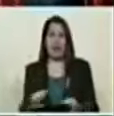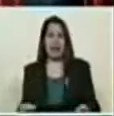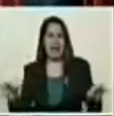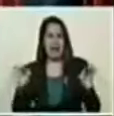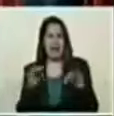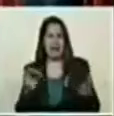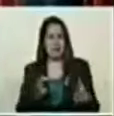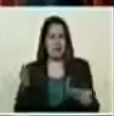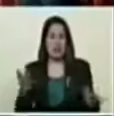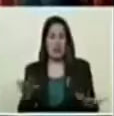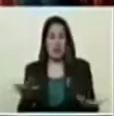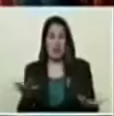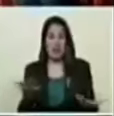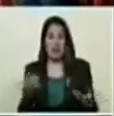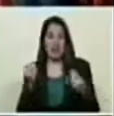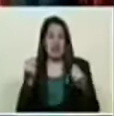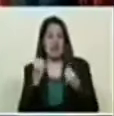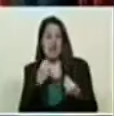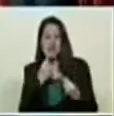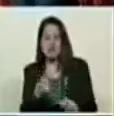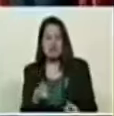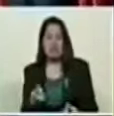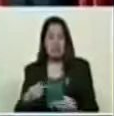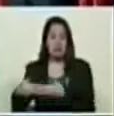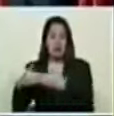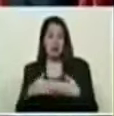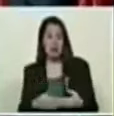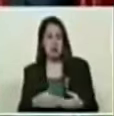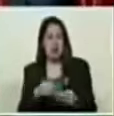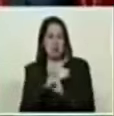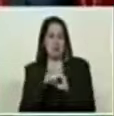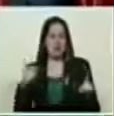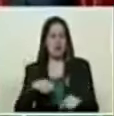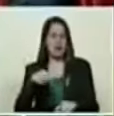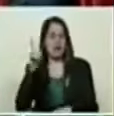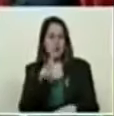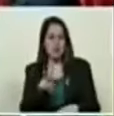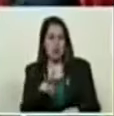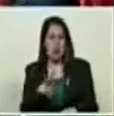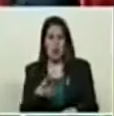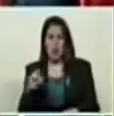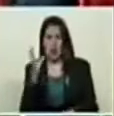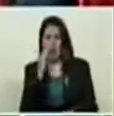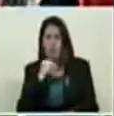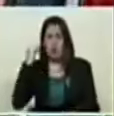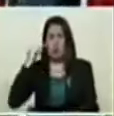Unidos sobre nuestra democracia? No tienen moral para opinar.